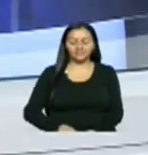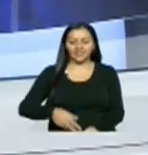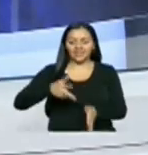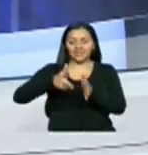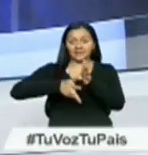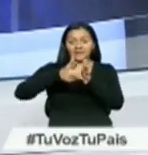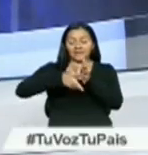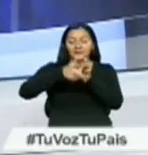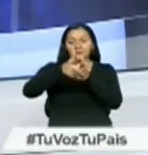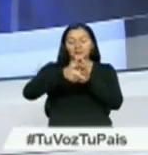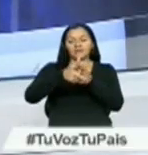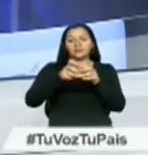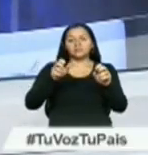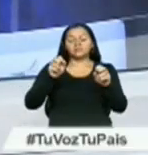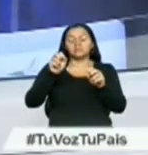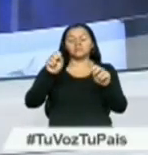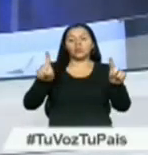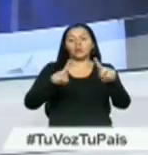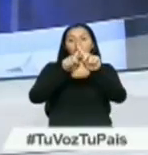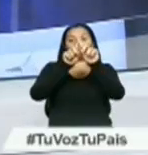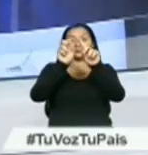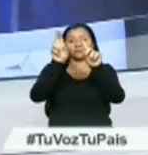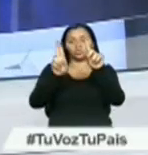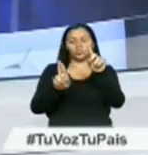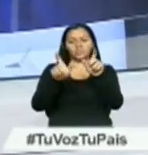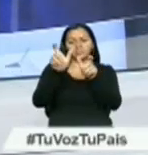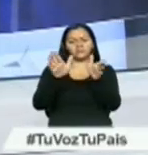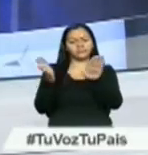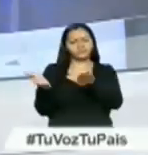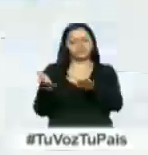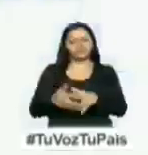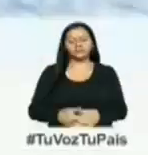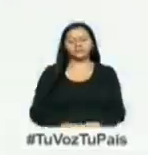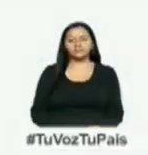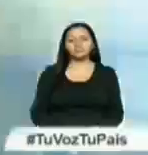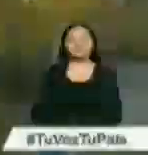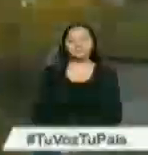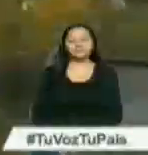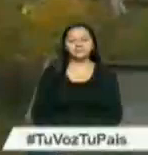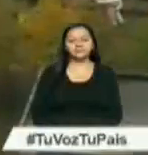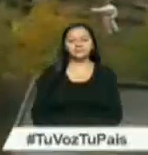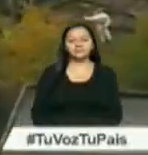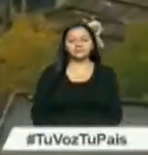De un tren en el sur de Londres deja varias víctimas mortales.